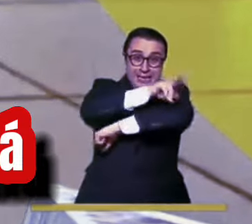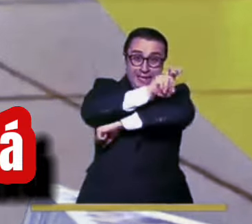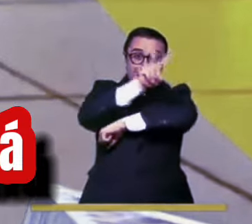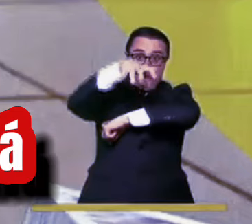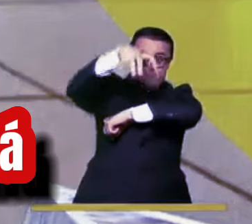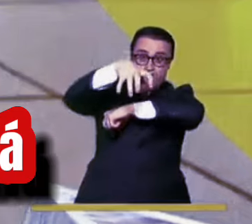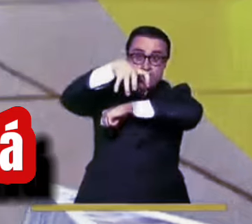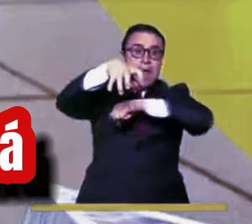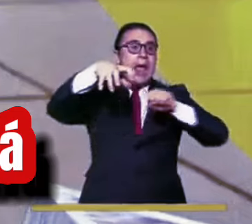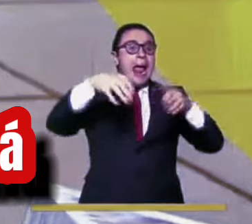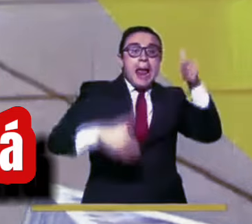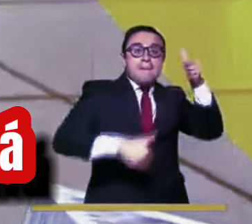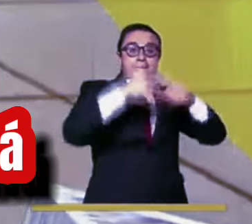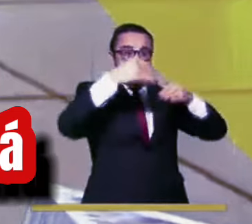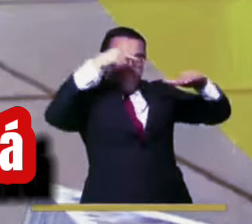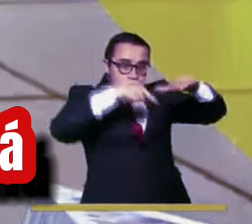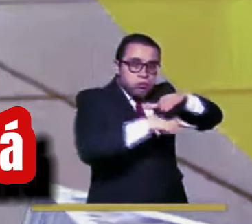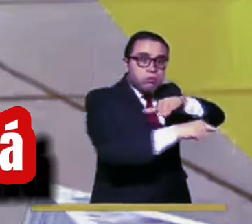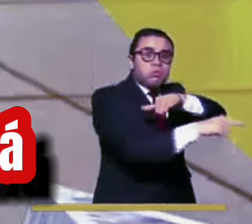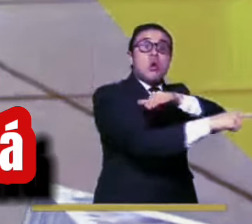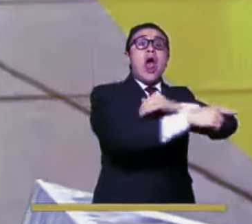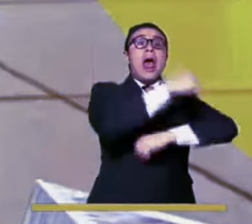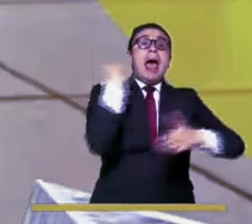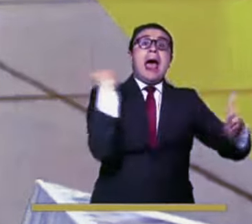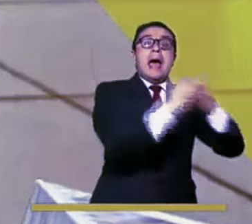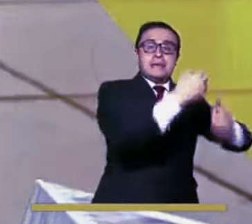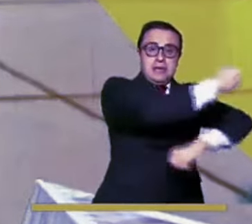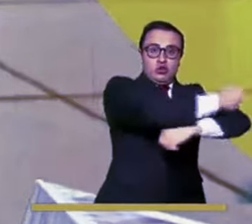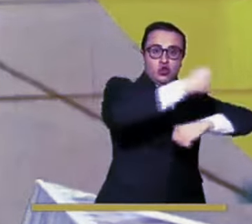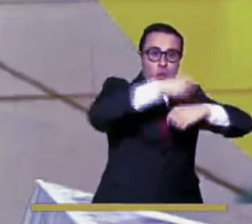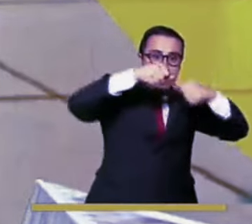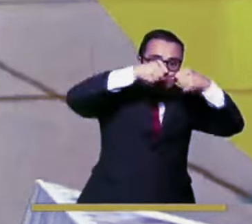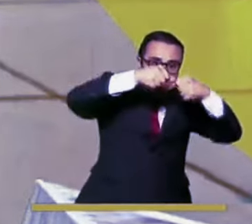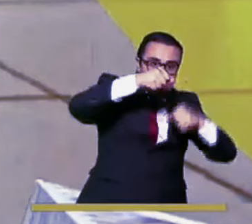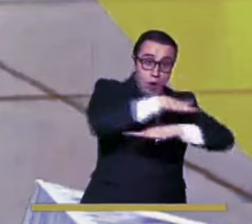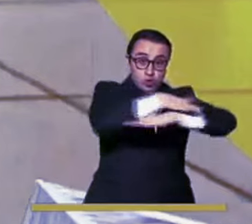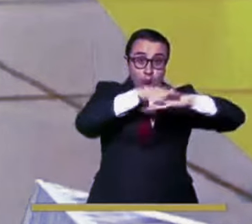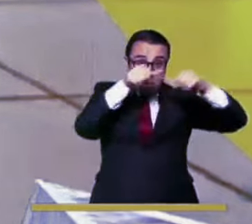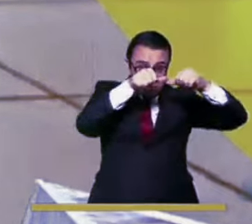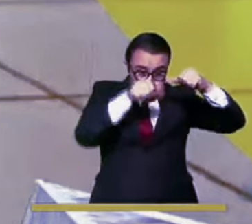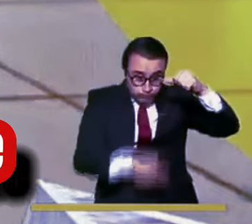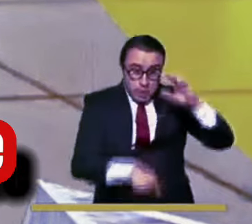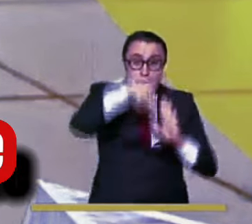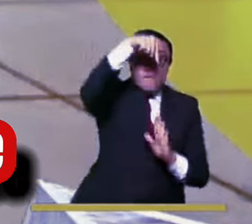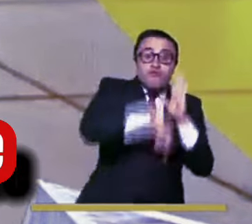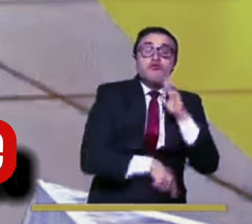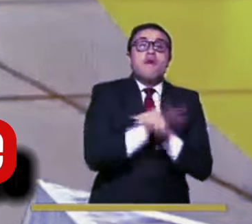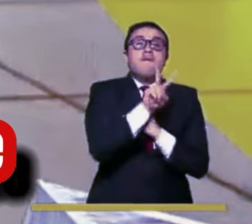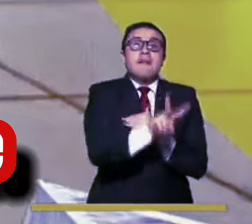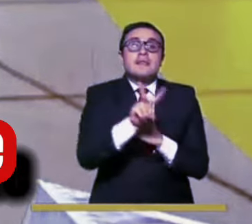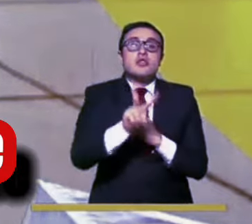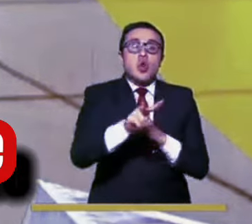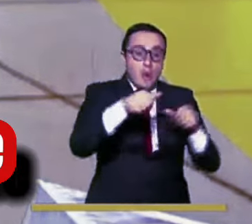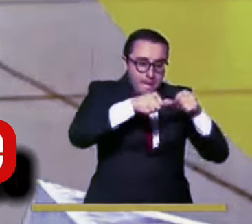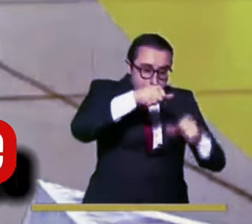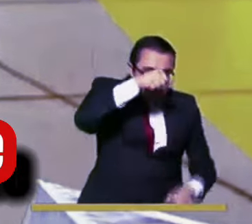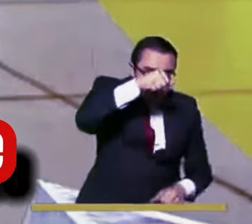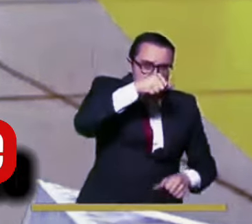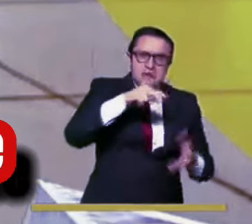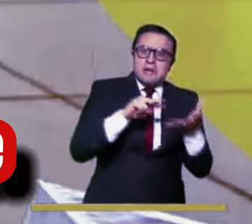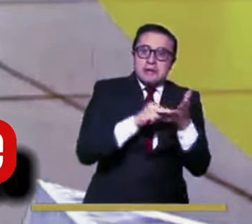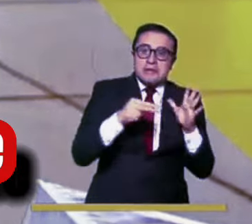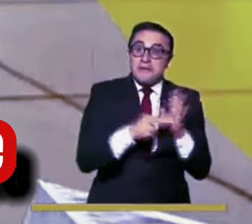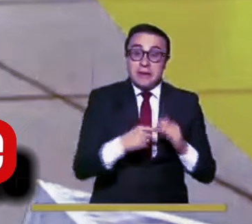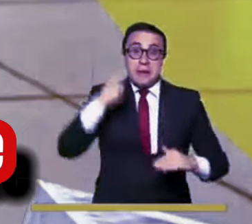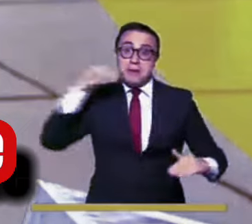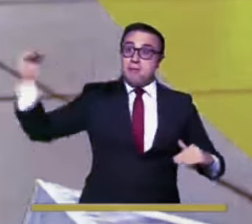el tramo 2 desde Suba, subterráneo, a 22 metros de profundidad. Significa una distancia en altura entre